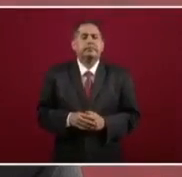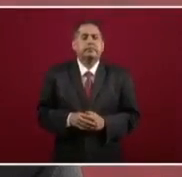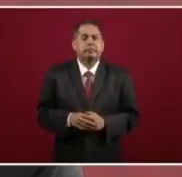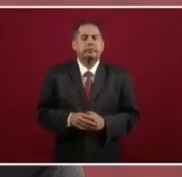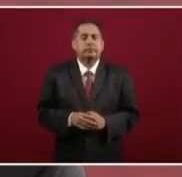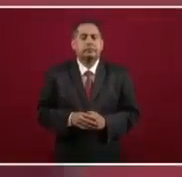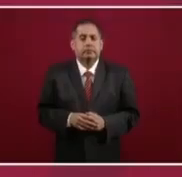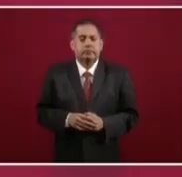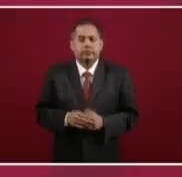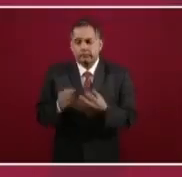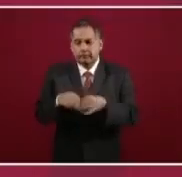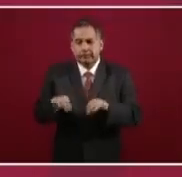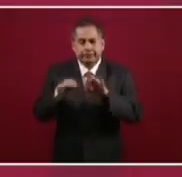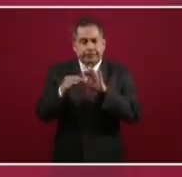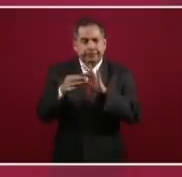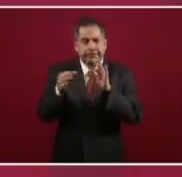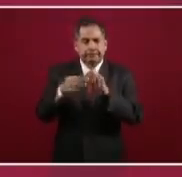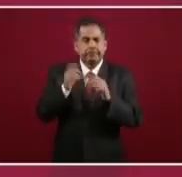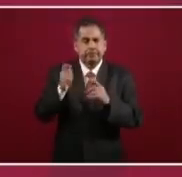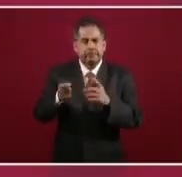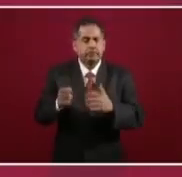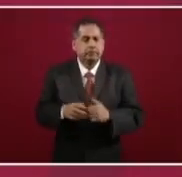lo importante